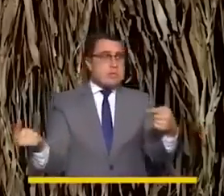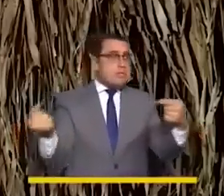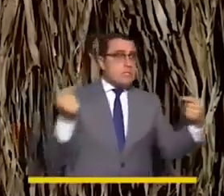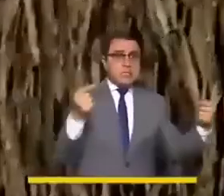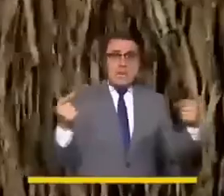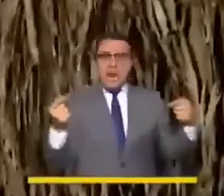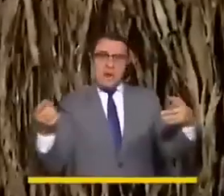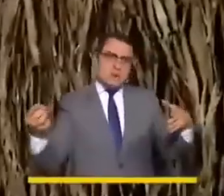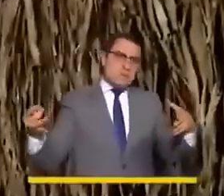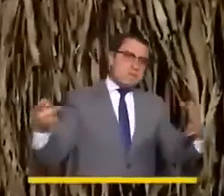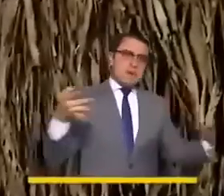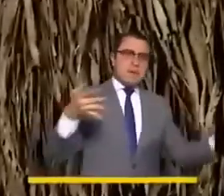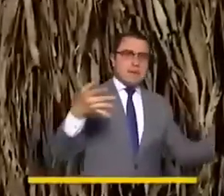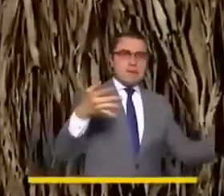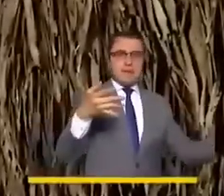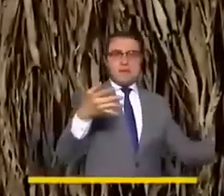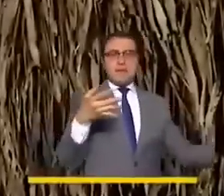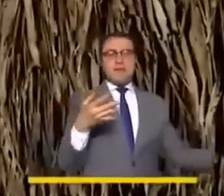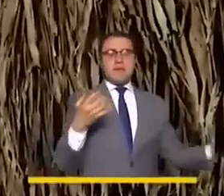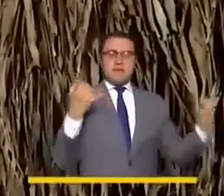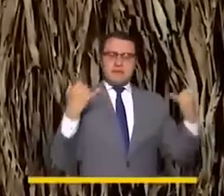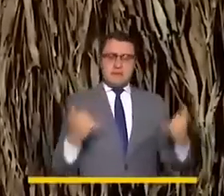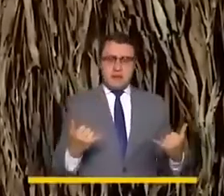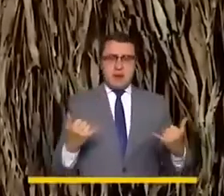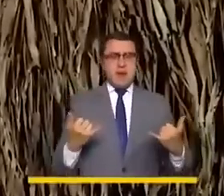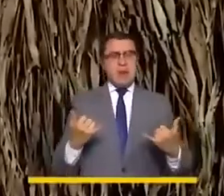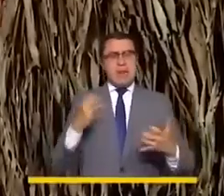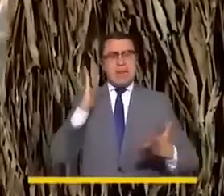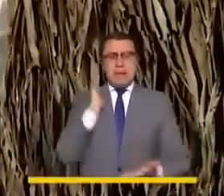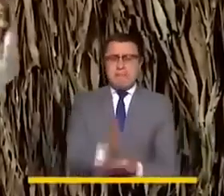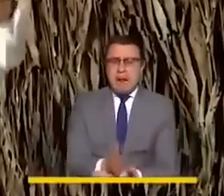sí, como resarciendo el daño